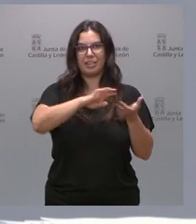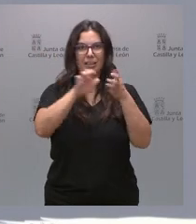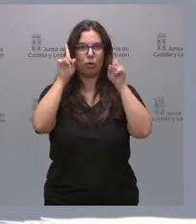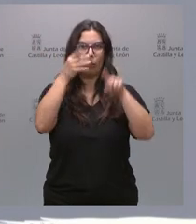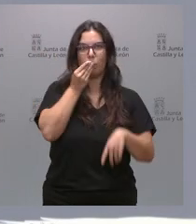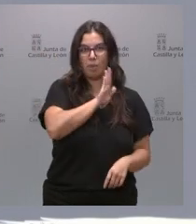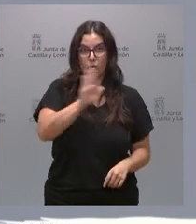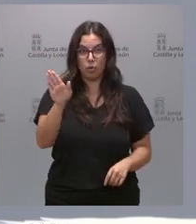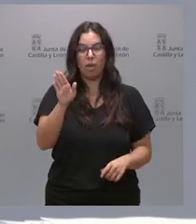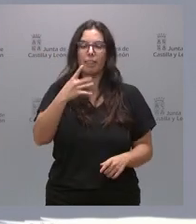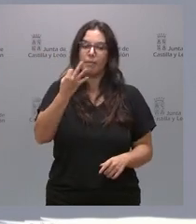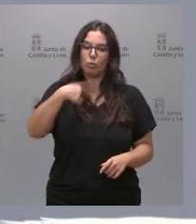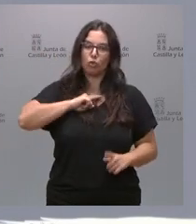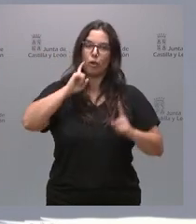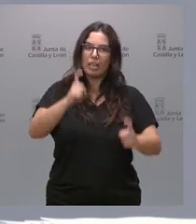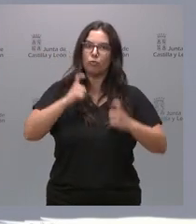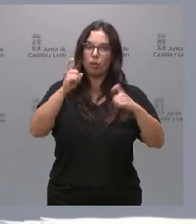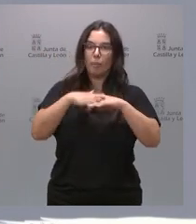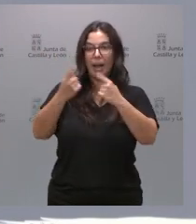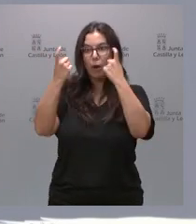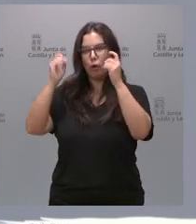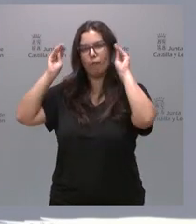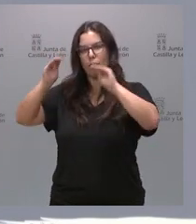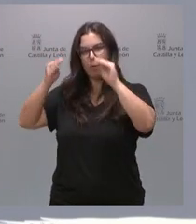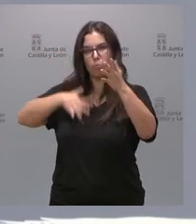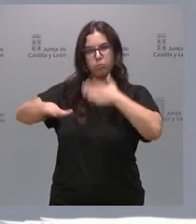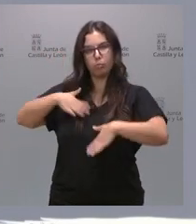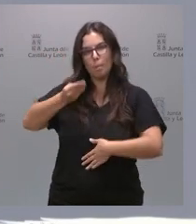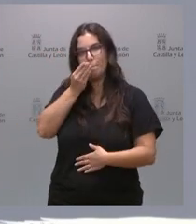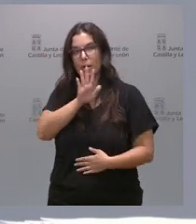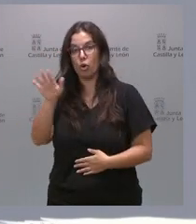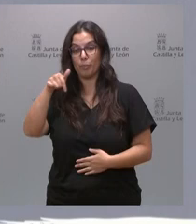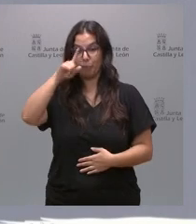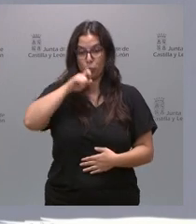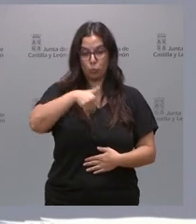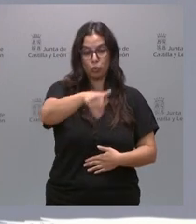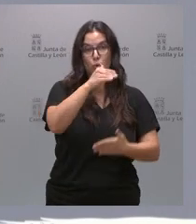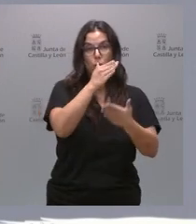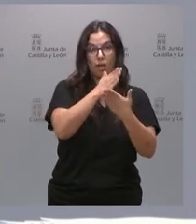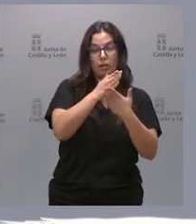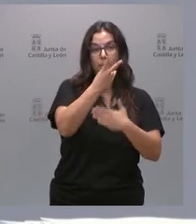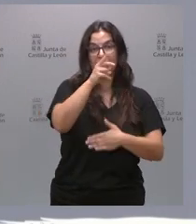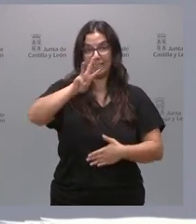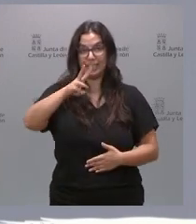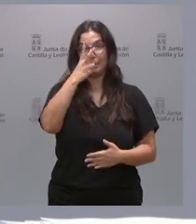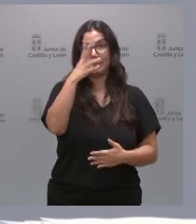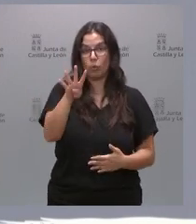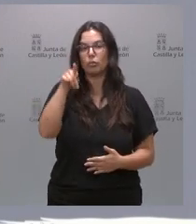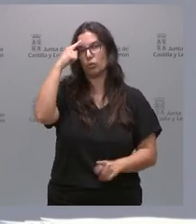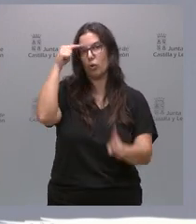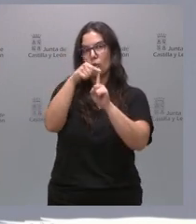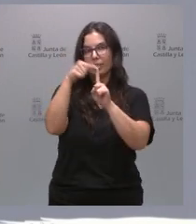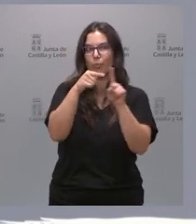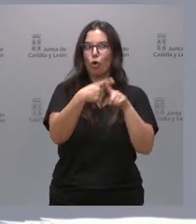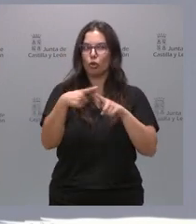para que precisamente los alumnos sean los mejor formados de España este curso 23 24 va en esa dirección tiene importantes novedades